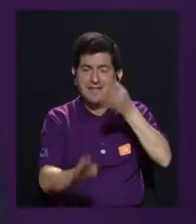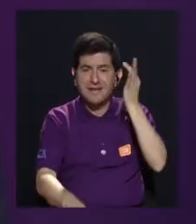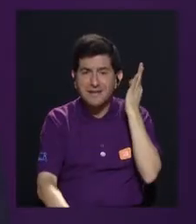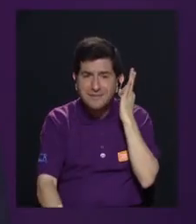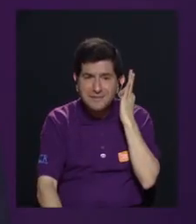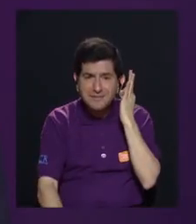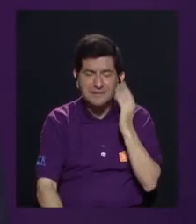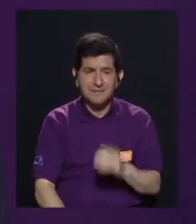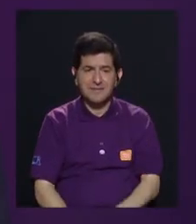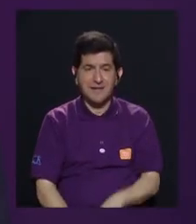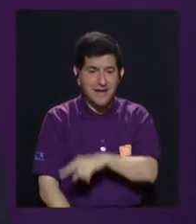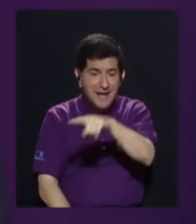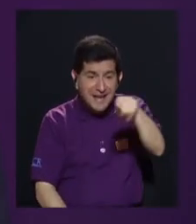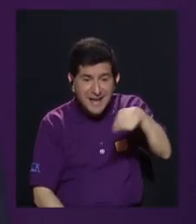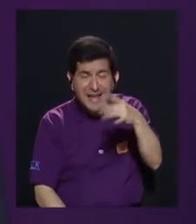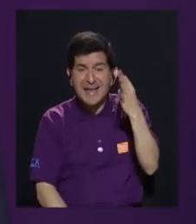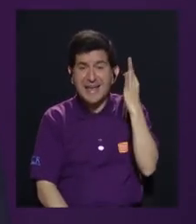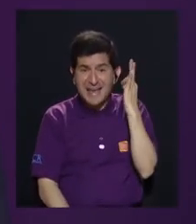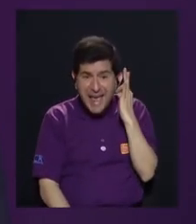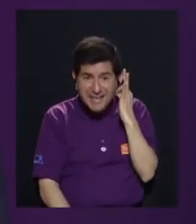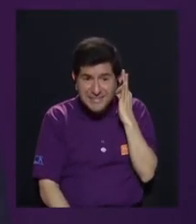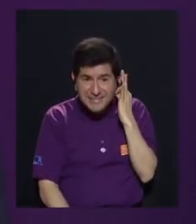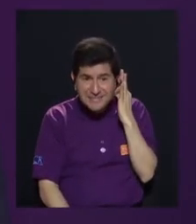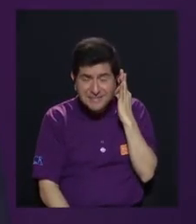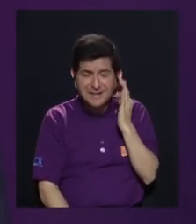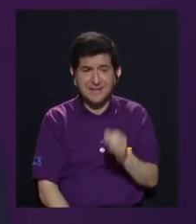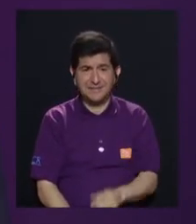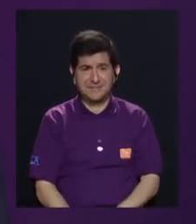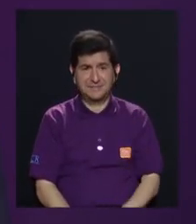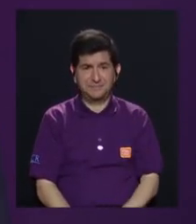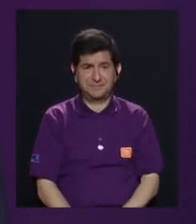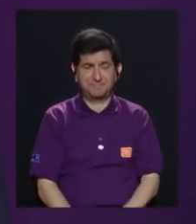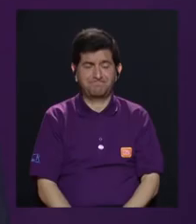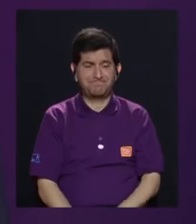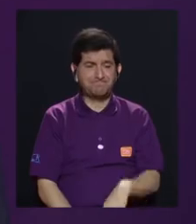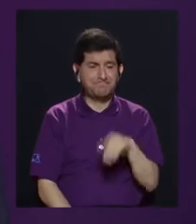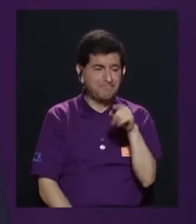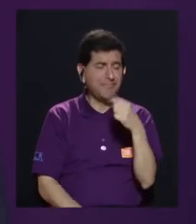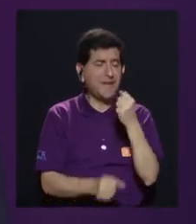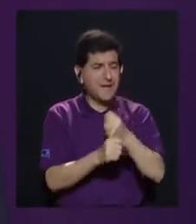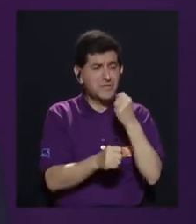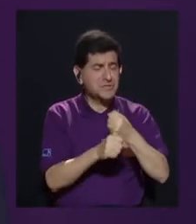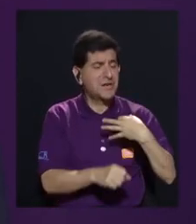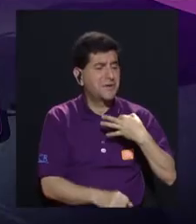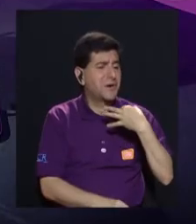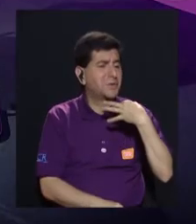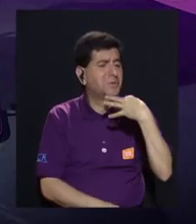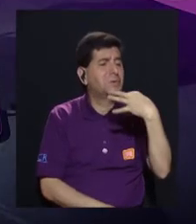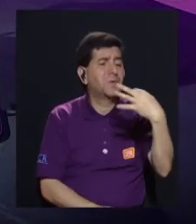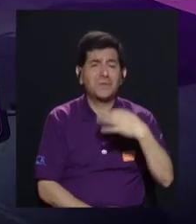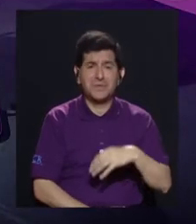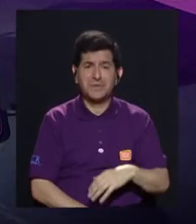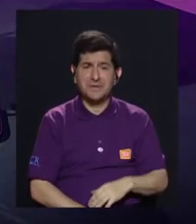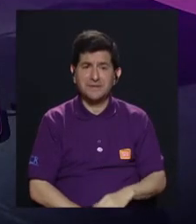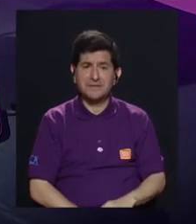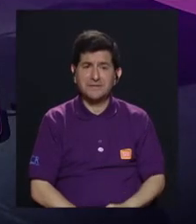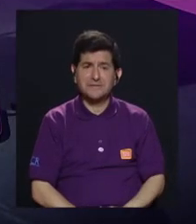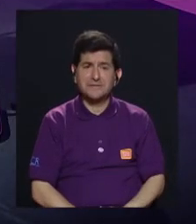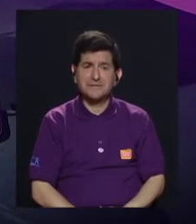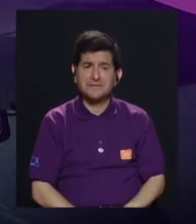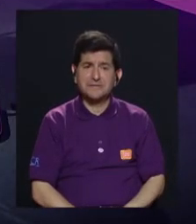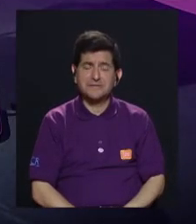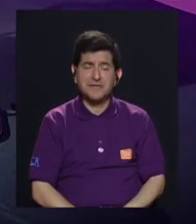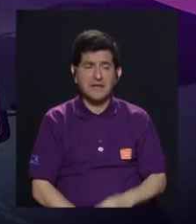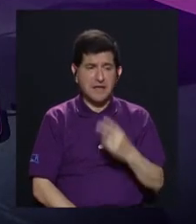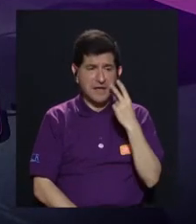es con las mujeres con esas mujeres que te sacan la tarea todos los días con las que te